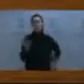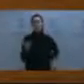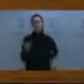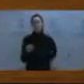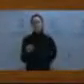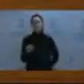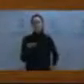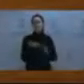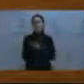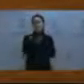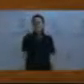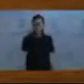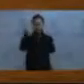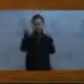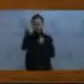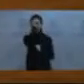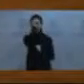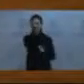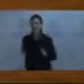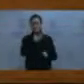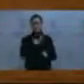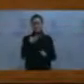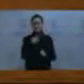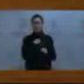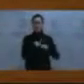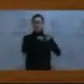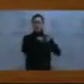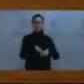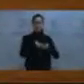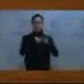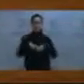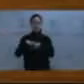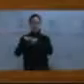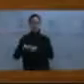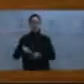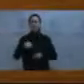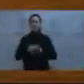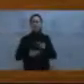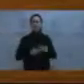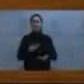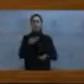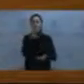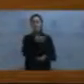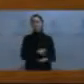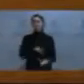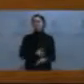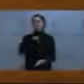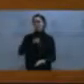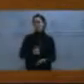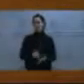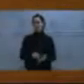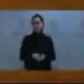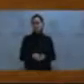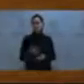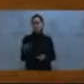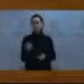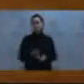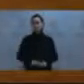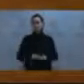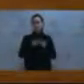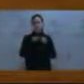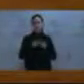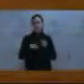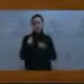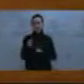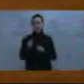que, a nuestro juicio, pues deberían de ir revisándose con el tiempo. Pero si toca el turno, pues es el momento de revisarlos. Y luego tienen